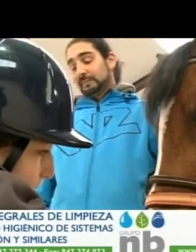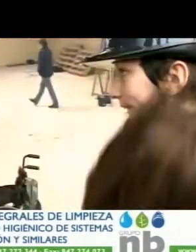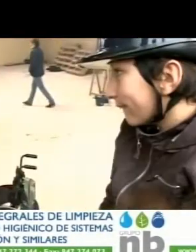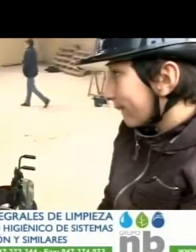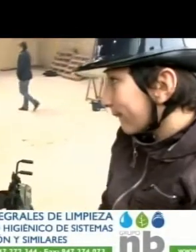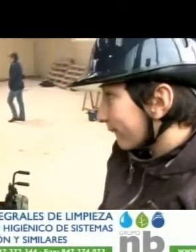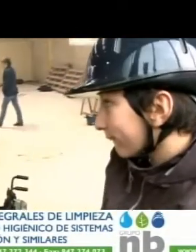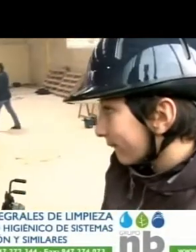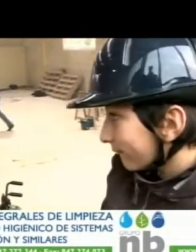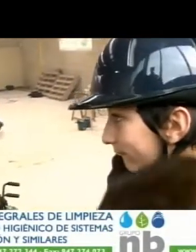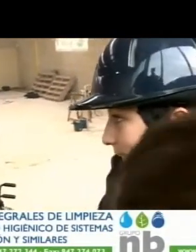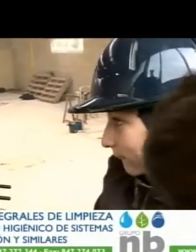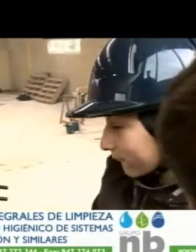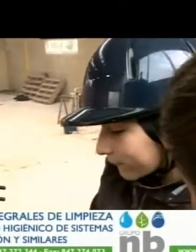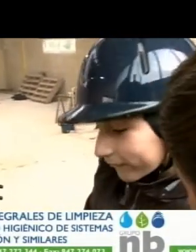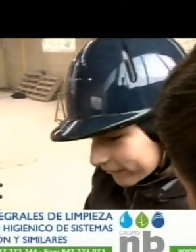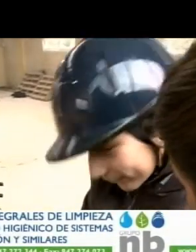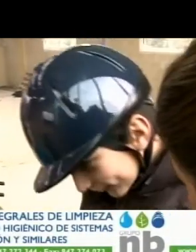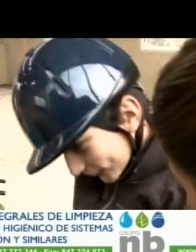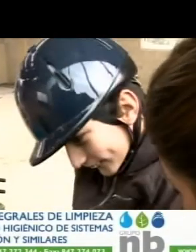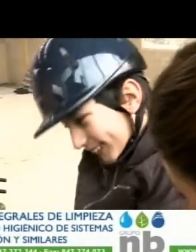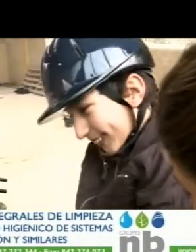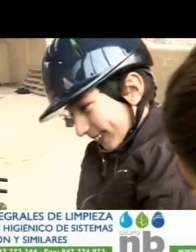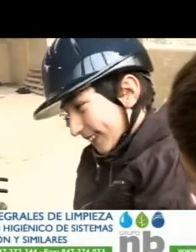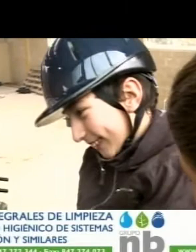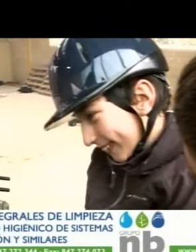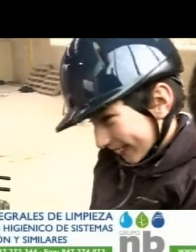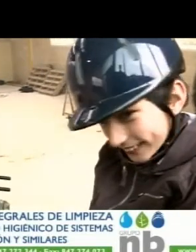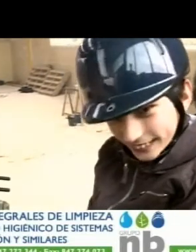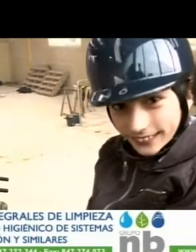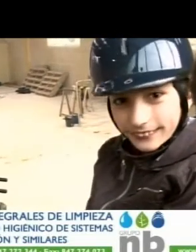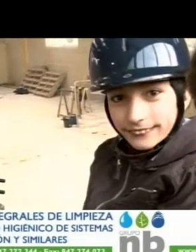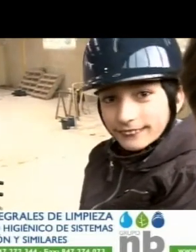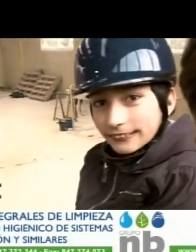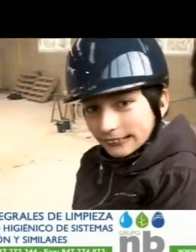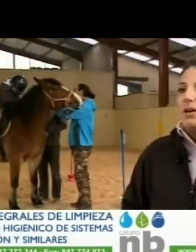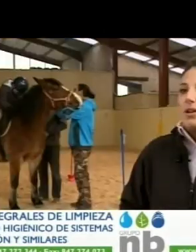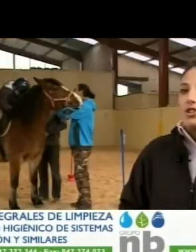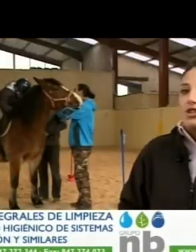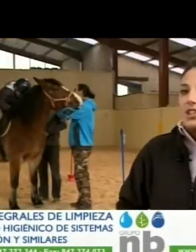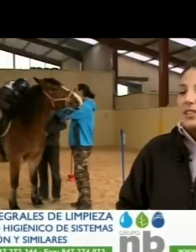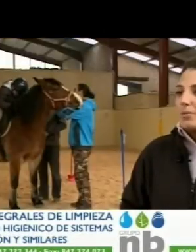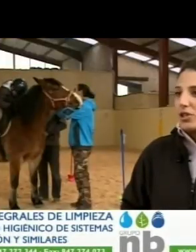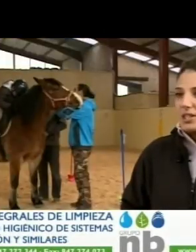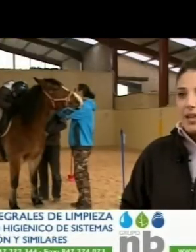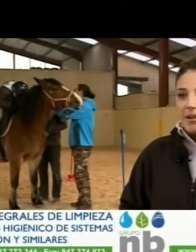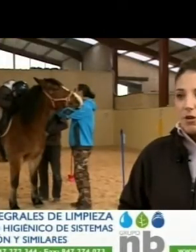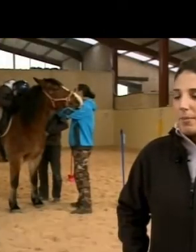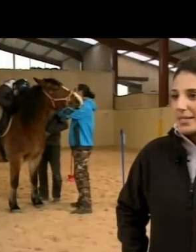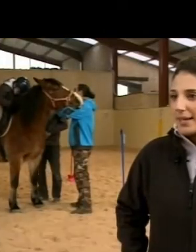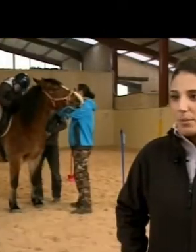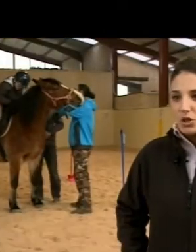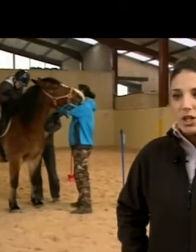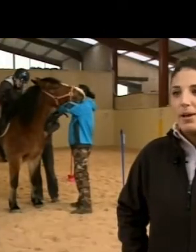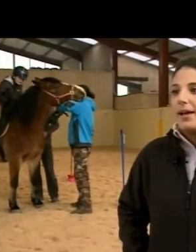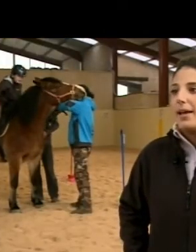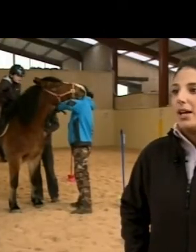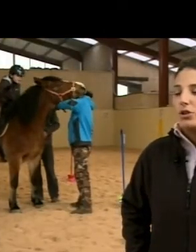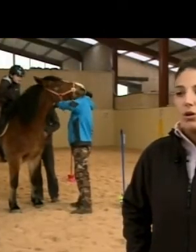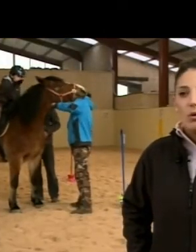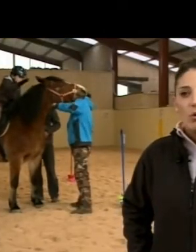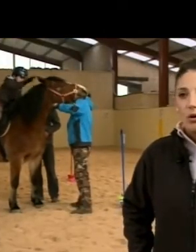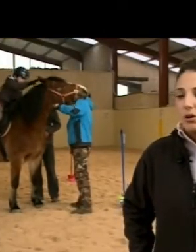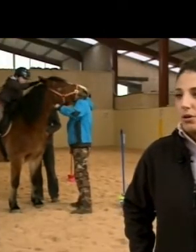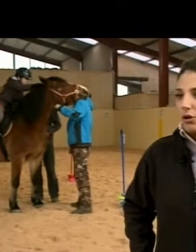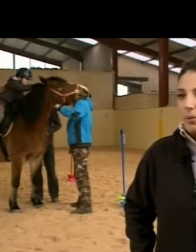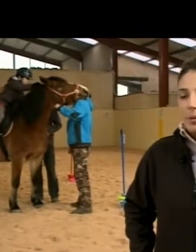todo, ¿eh? Lo ve desde arriba, entonces, y desde arriba pues también adquiere más confianza. Nosotros intentamos que sea de la forma más seria posible,